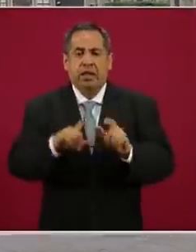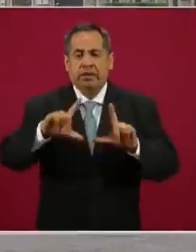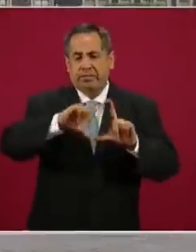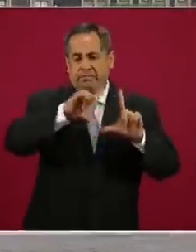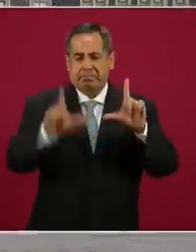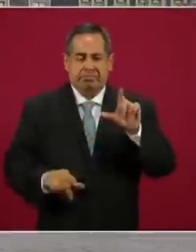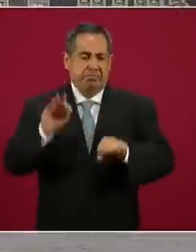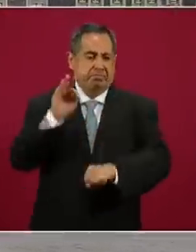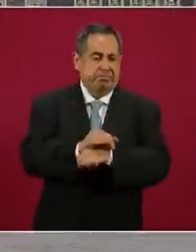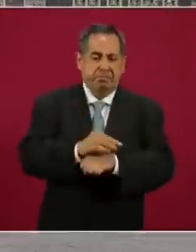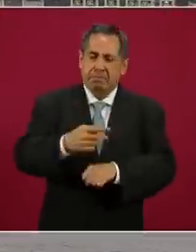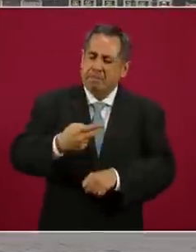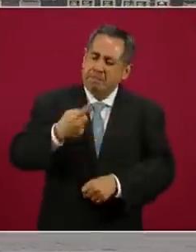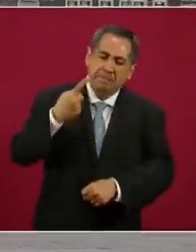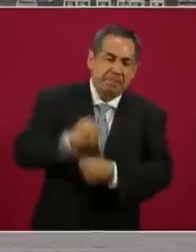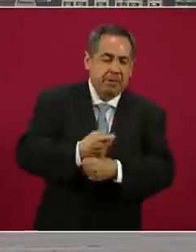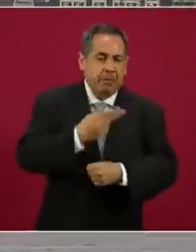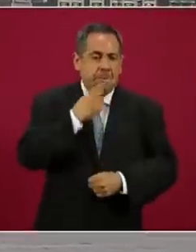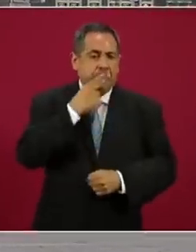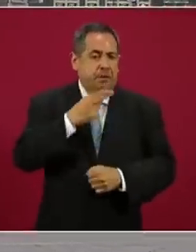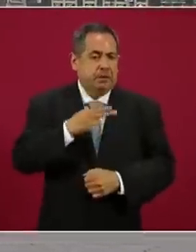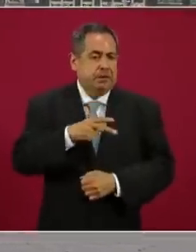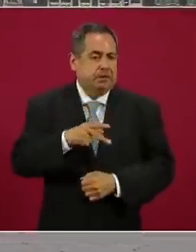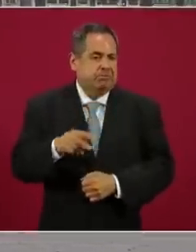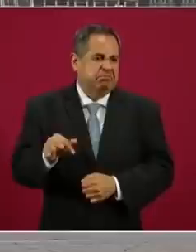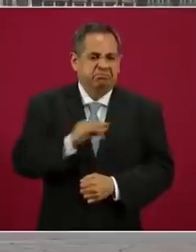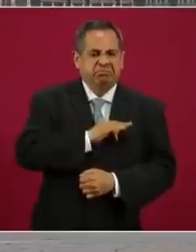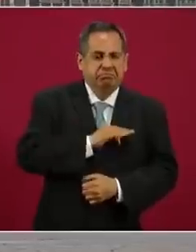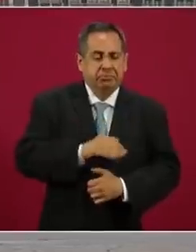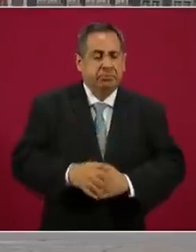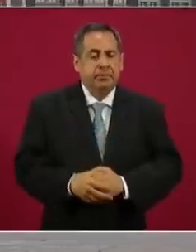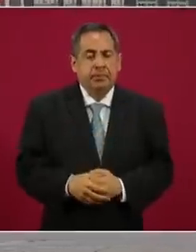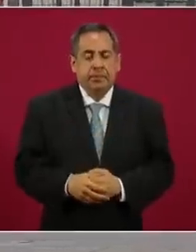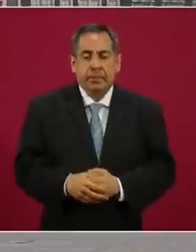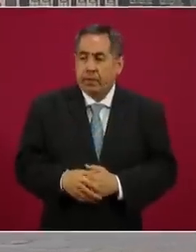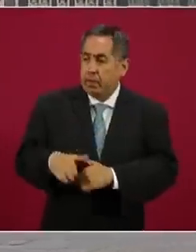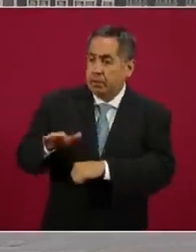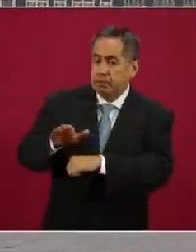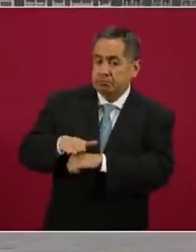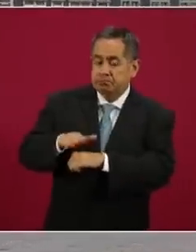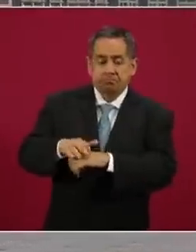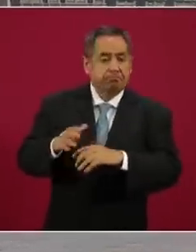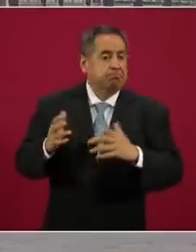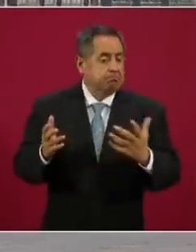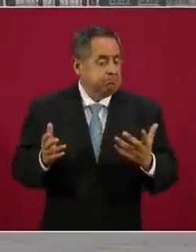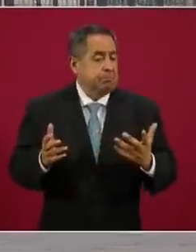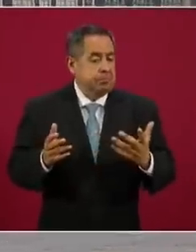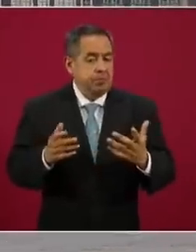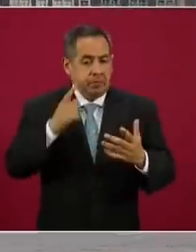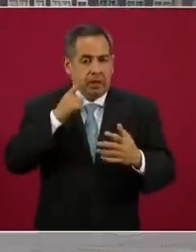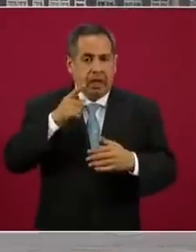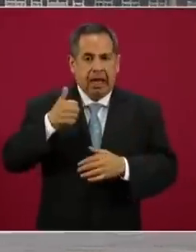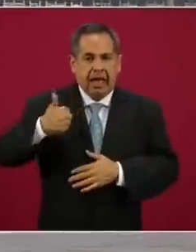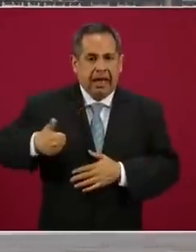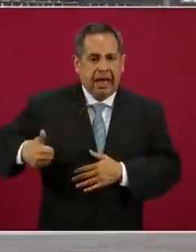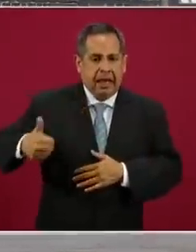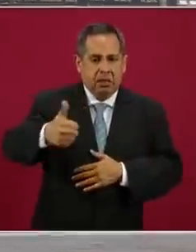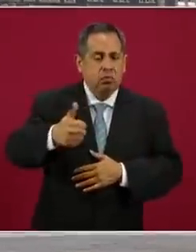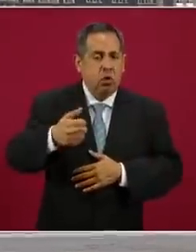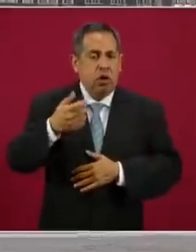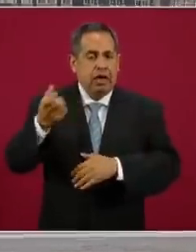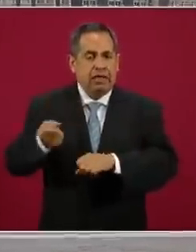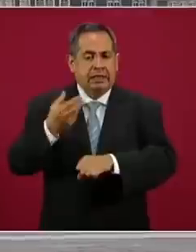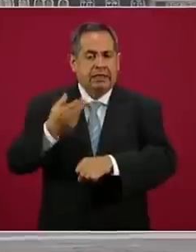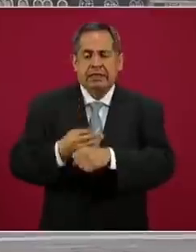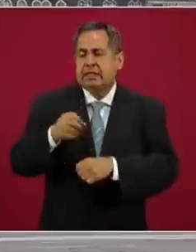es importante resaltar que para atender las diversas necesidades que origina el cumplimiento de las misiones que tiene encomendadas la secretaría